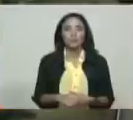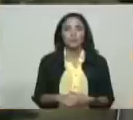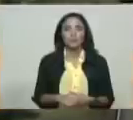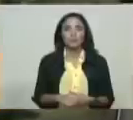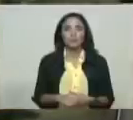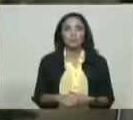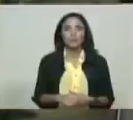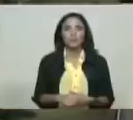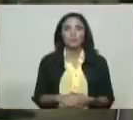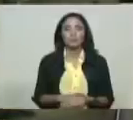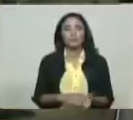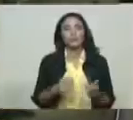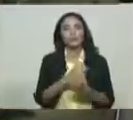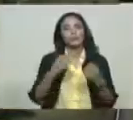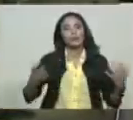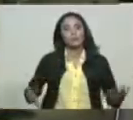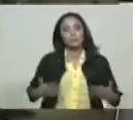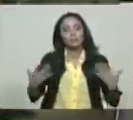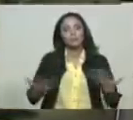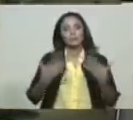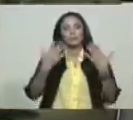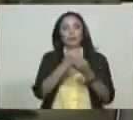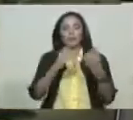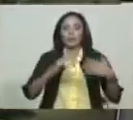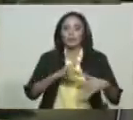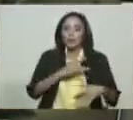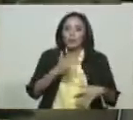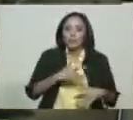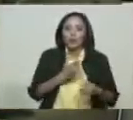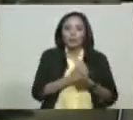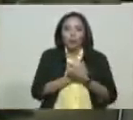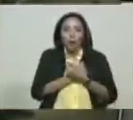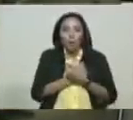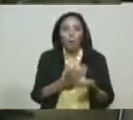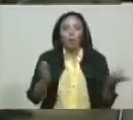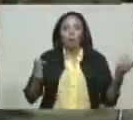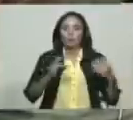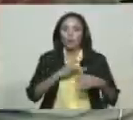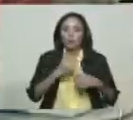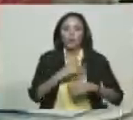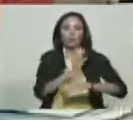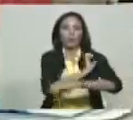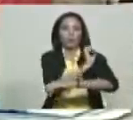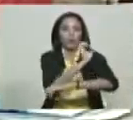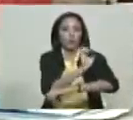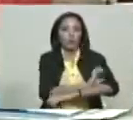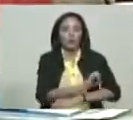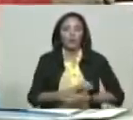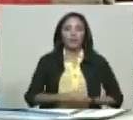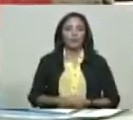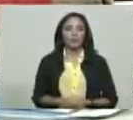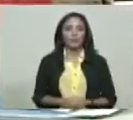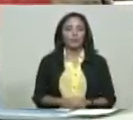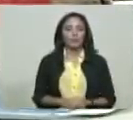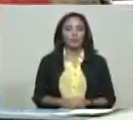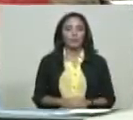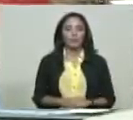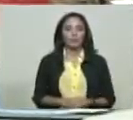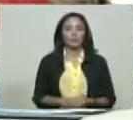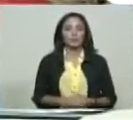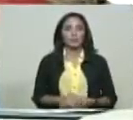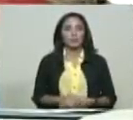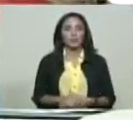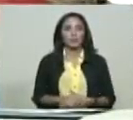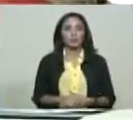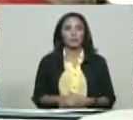Sea motivante, lleve un sentimiento, lleve una energía, lleve una poesía, lleve